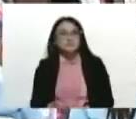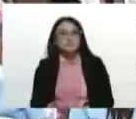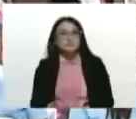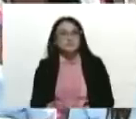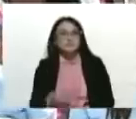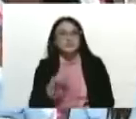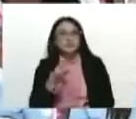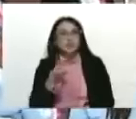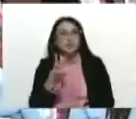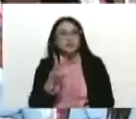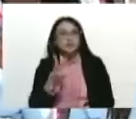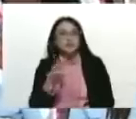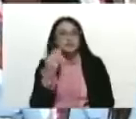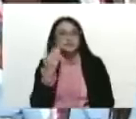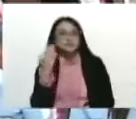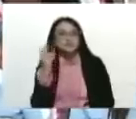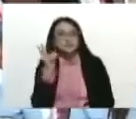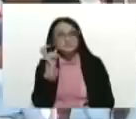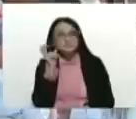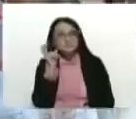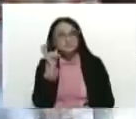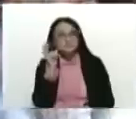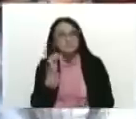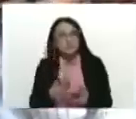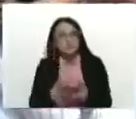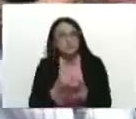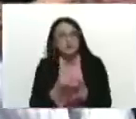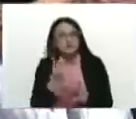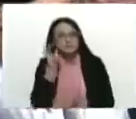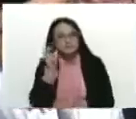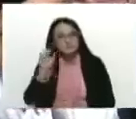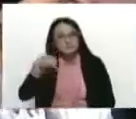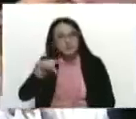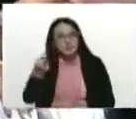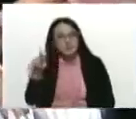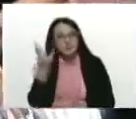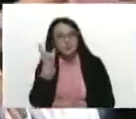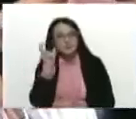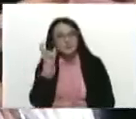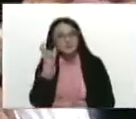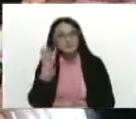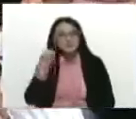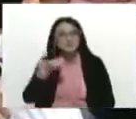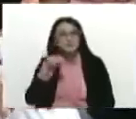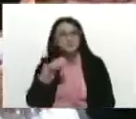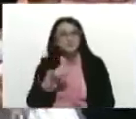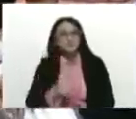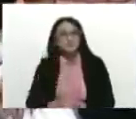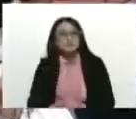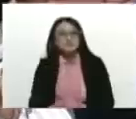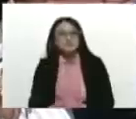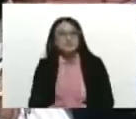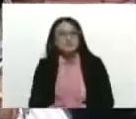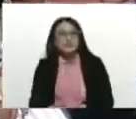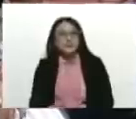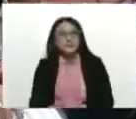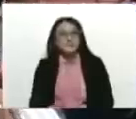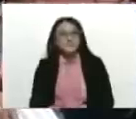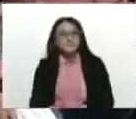tres uno dos tres se oye ahora por